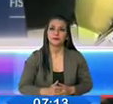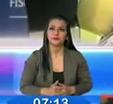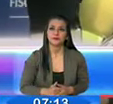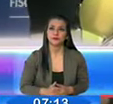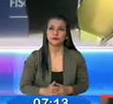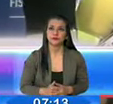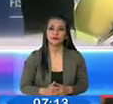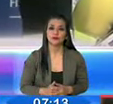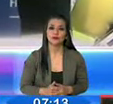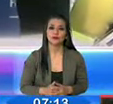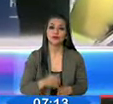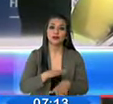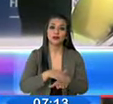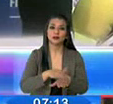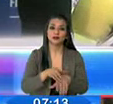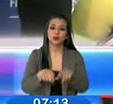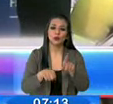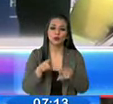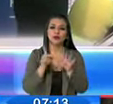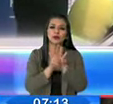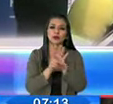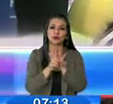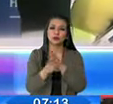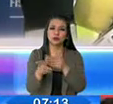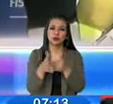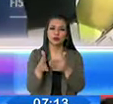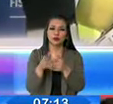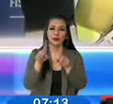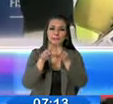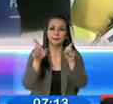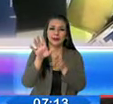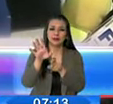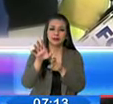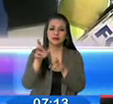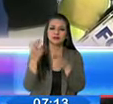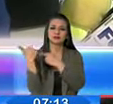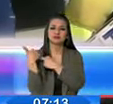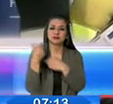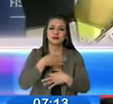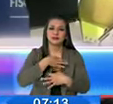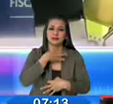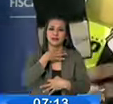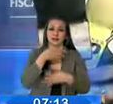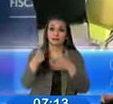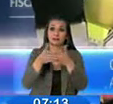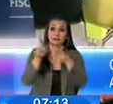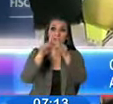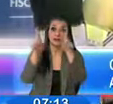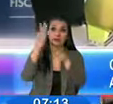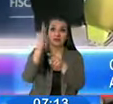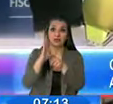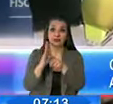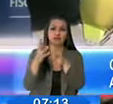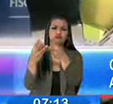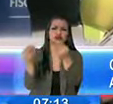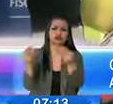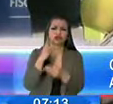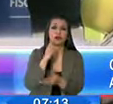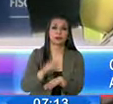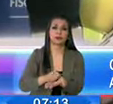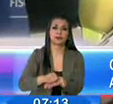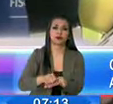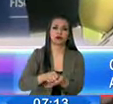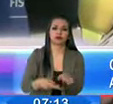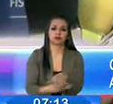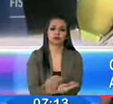por el desvanecimiento de glosas y de responsabilidades civiles a favor de Odebrecht con relación